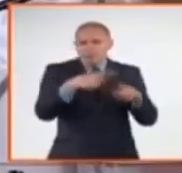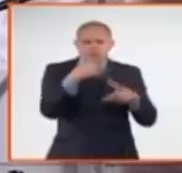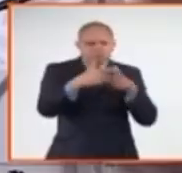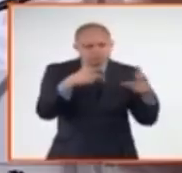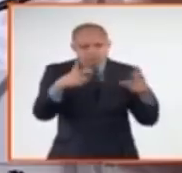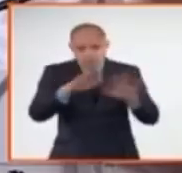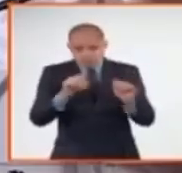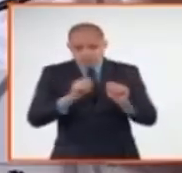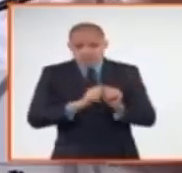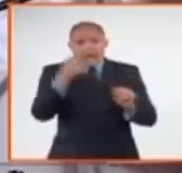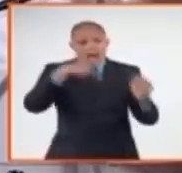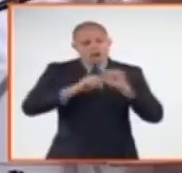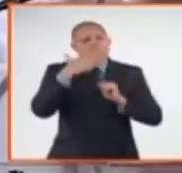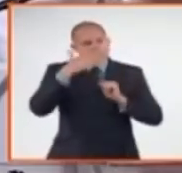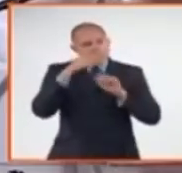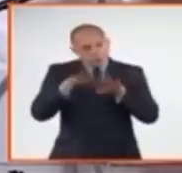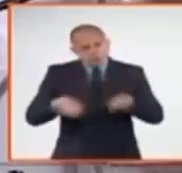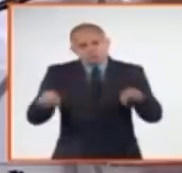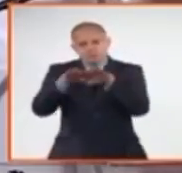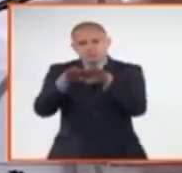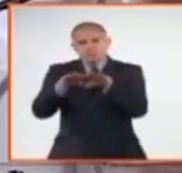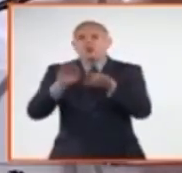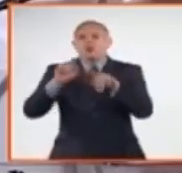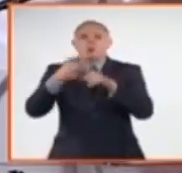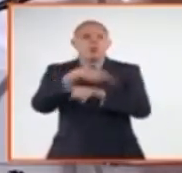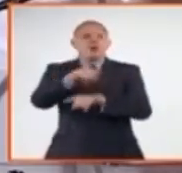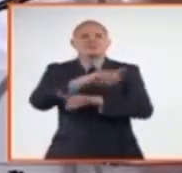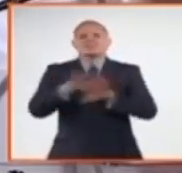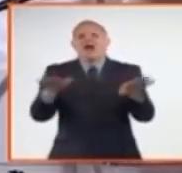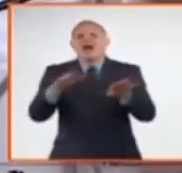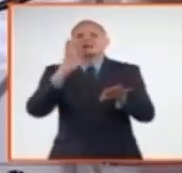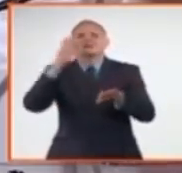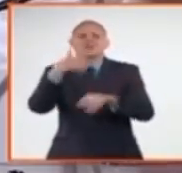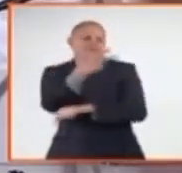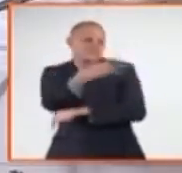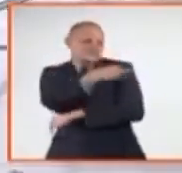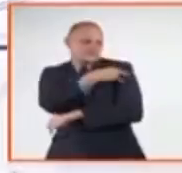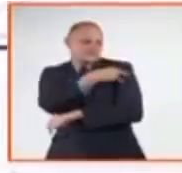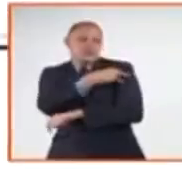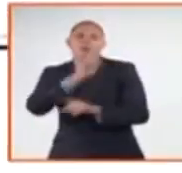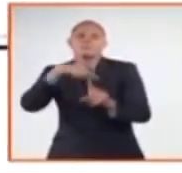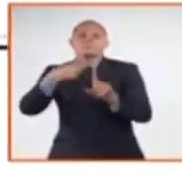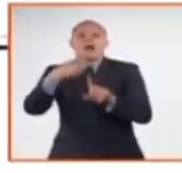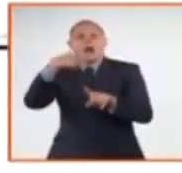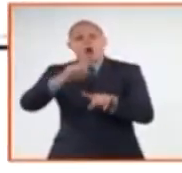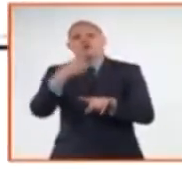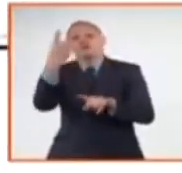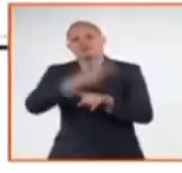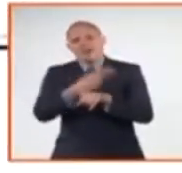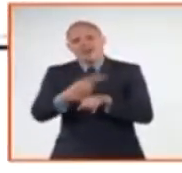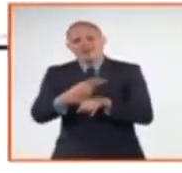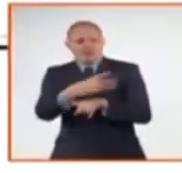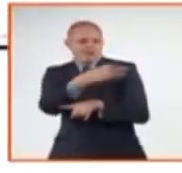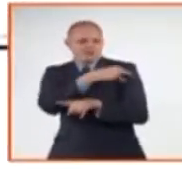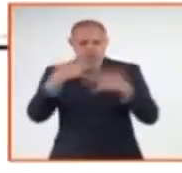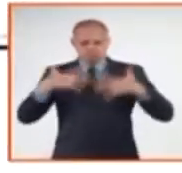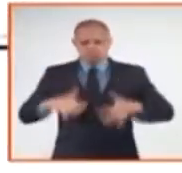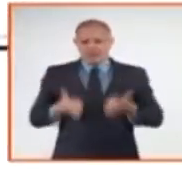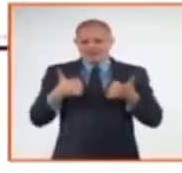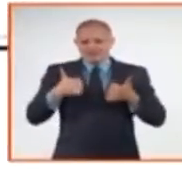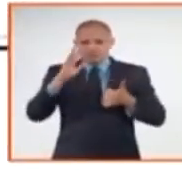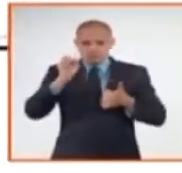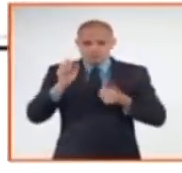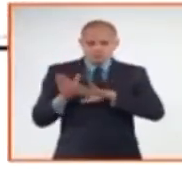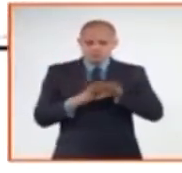el caso de la letalidad bueno este el mismo tipo de gráficos ea los fallecidos por un millón de habitantes está el comportamiento del país